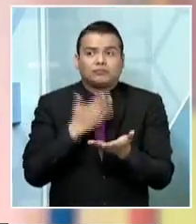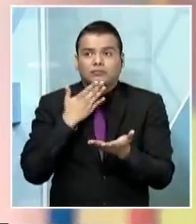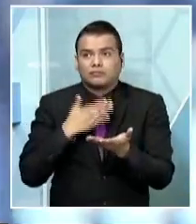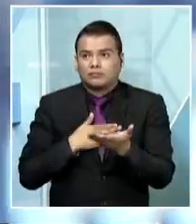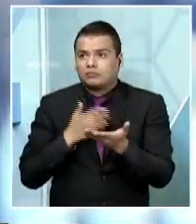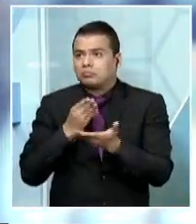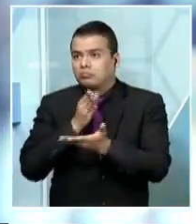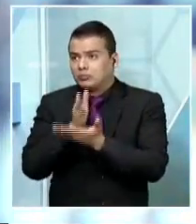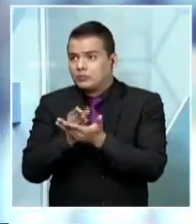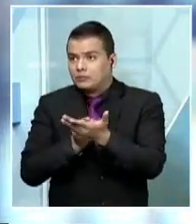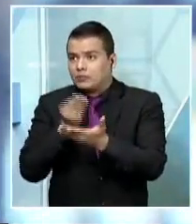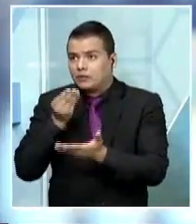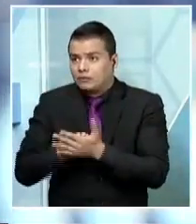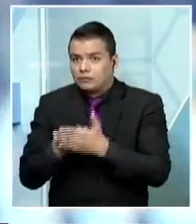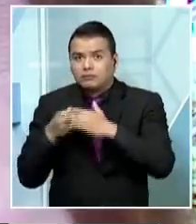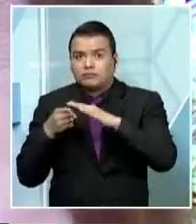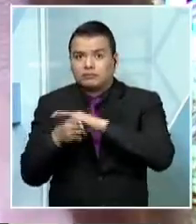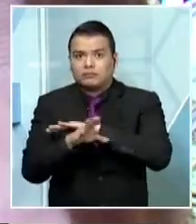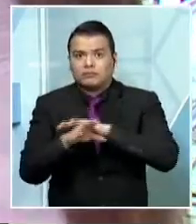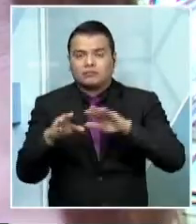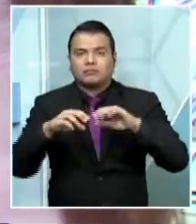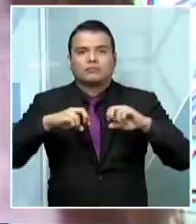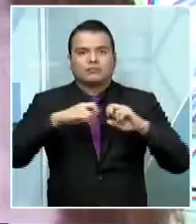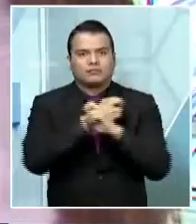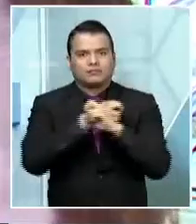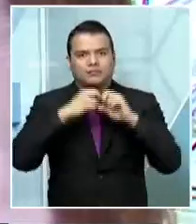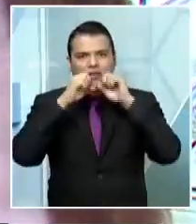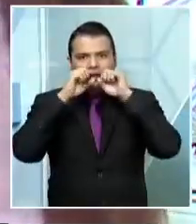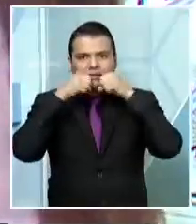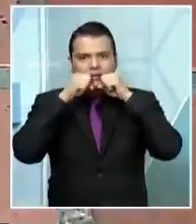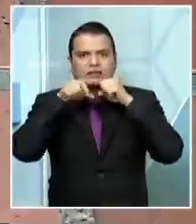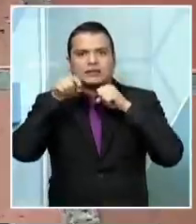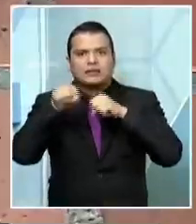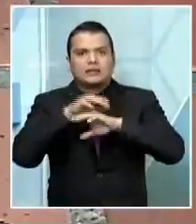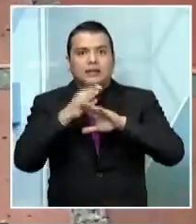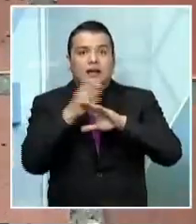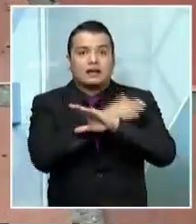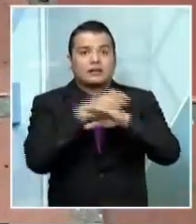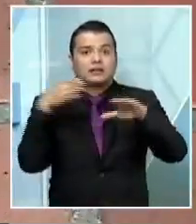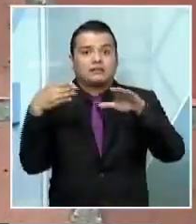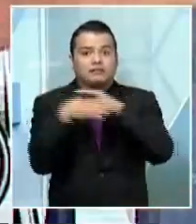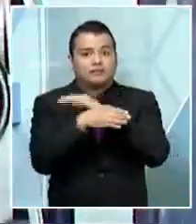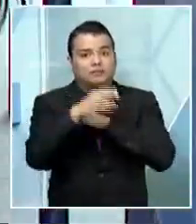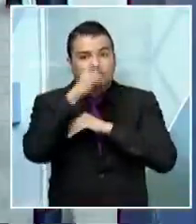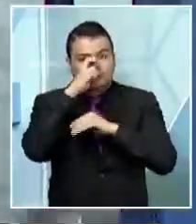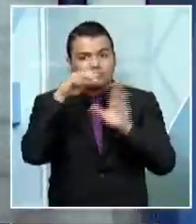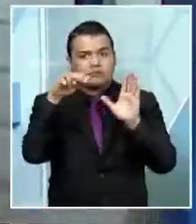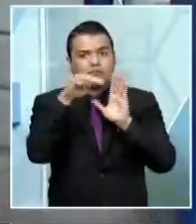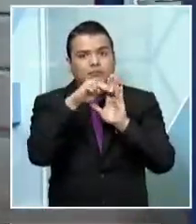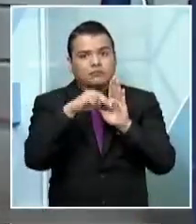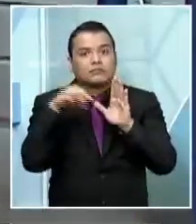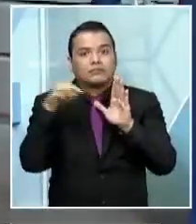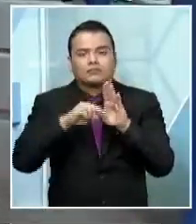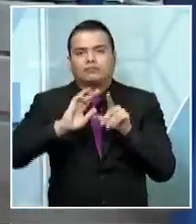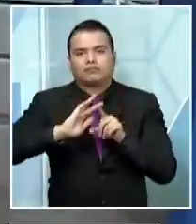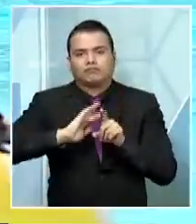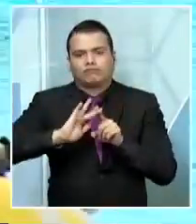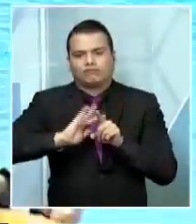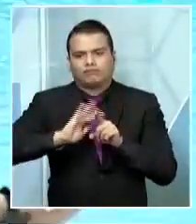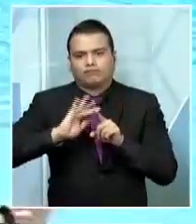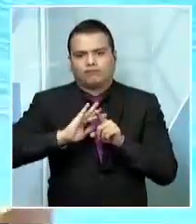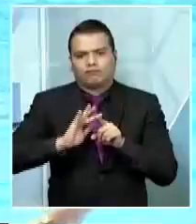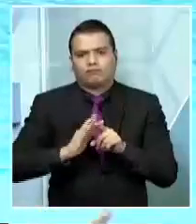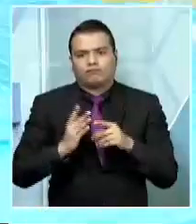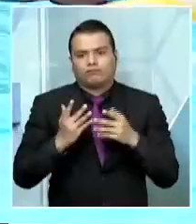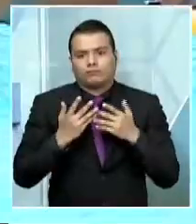manillas para ingresar al acuaparque. En la puerta principal del acuaparque se lleva un control supremamente riguroso.